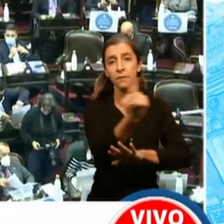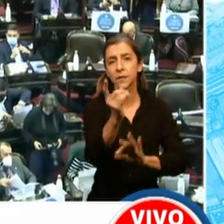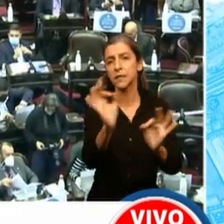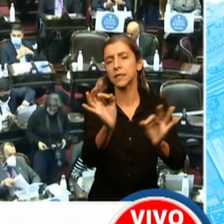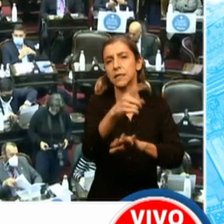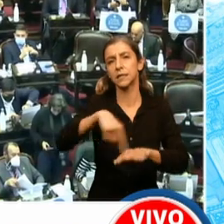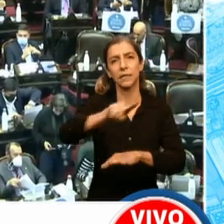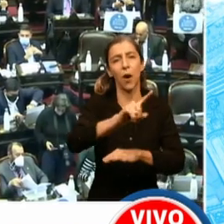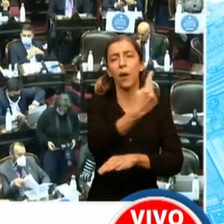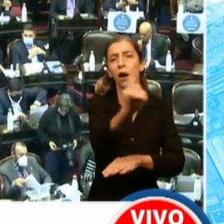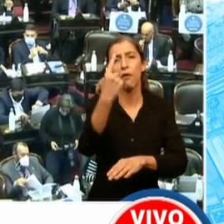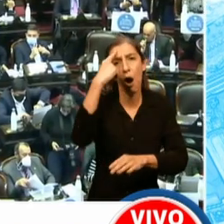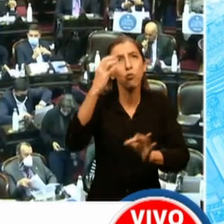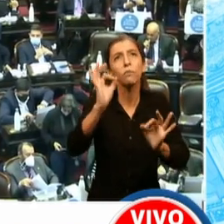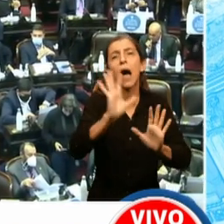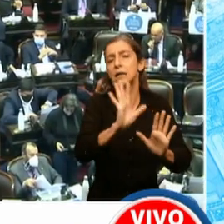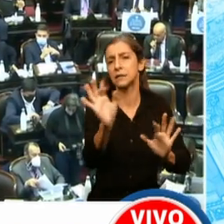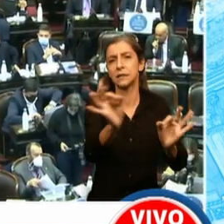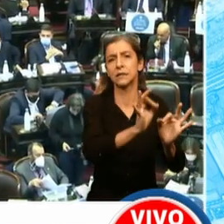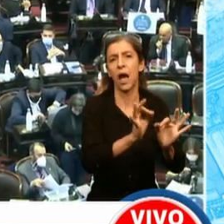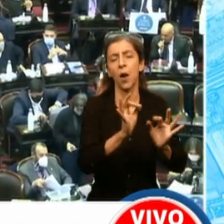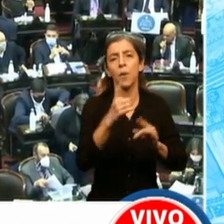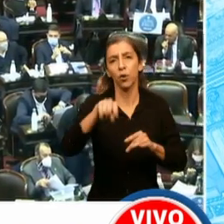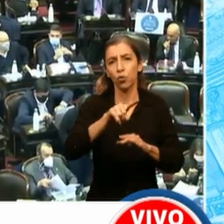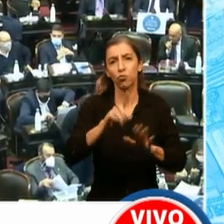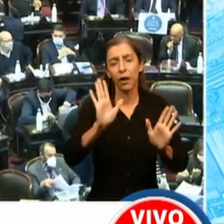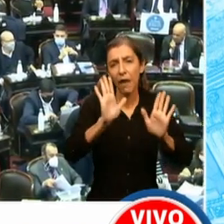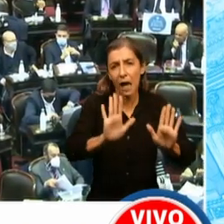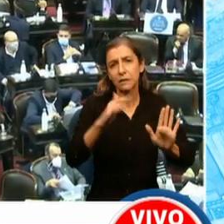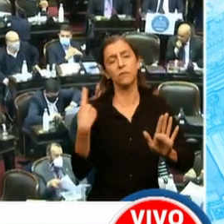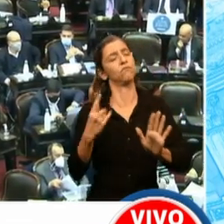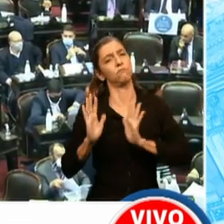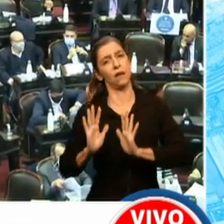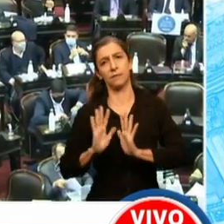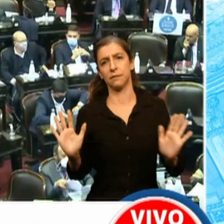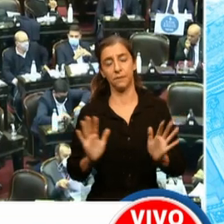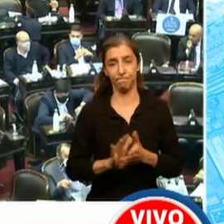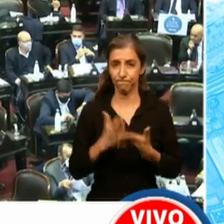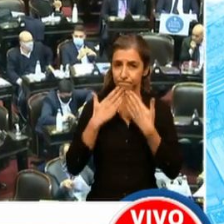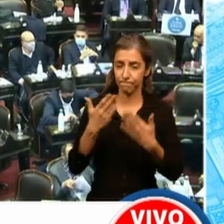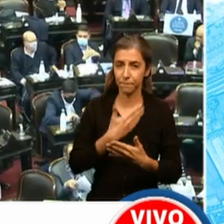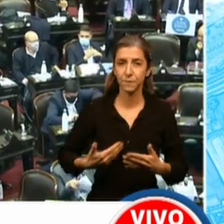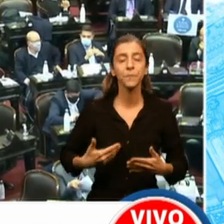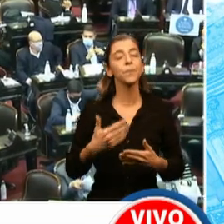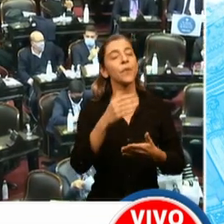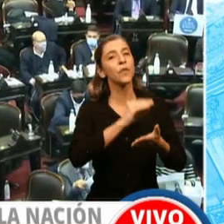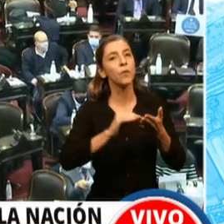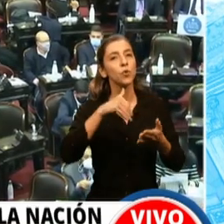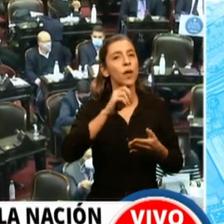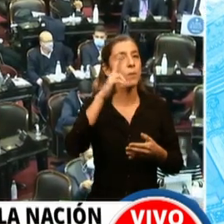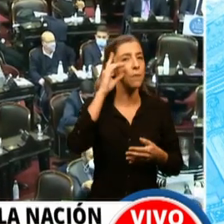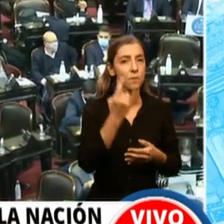acuerdo a sus convicciones nosotros lo hacemos de acuerdo a las nuestras gracias señor presidente gracias diputado diputada moreau